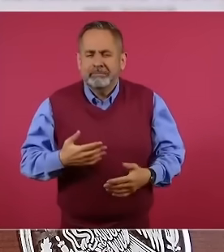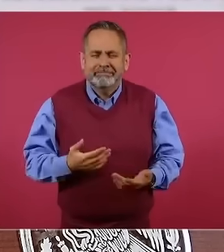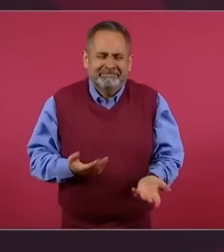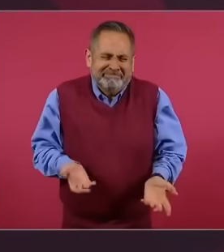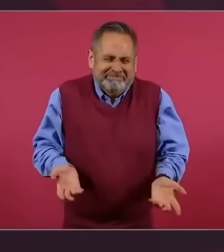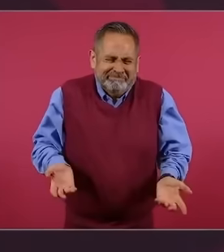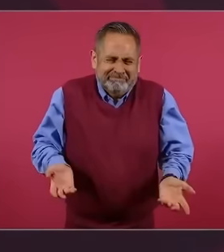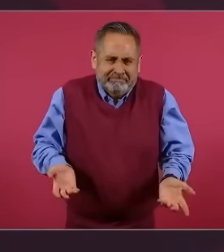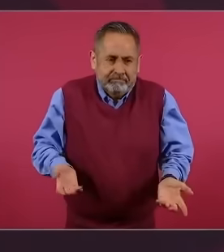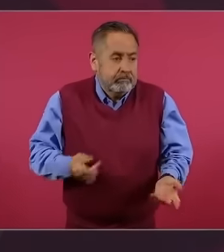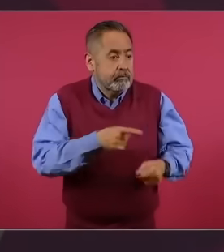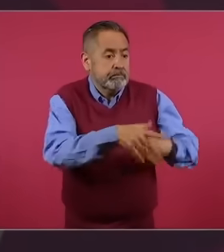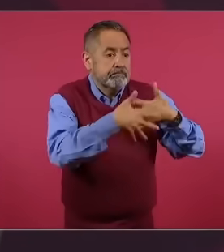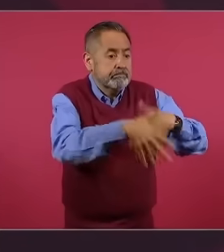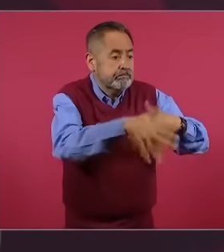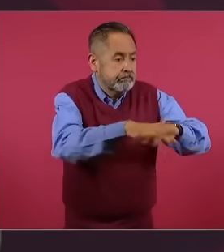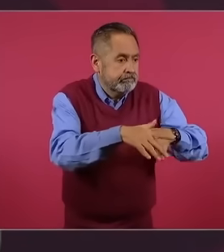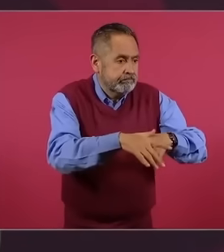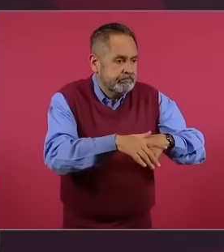una manifestación.